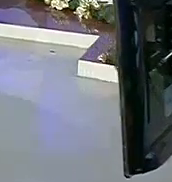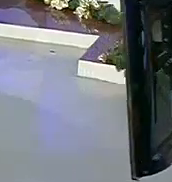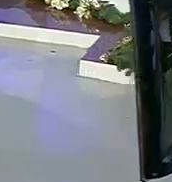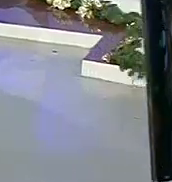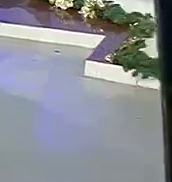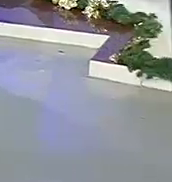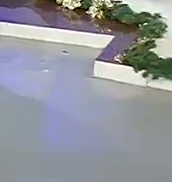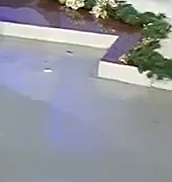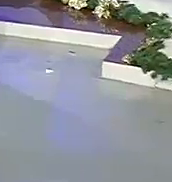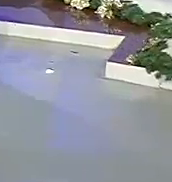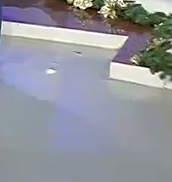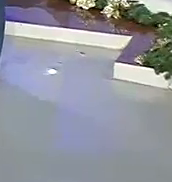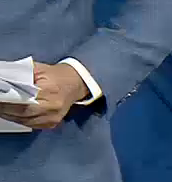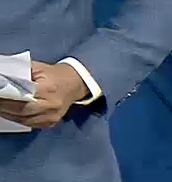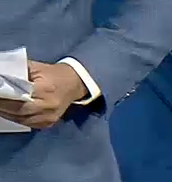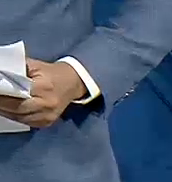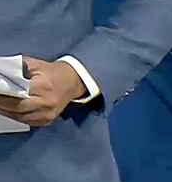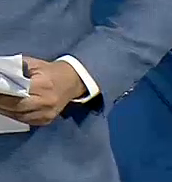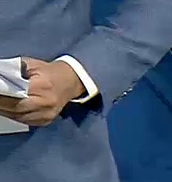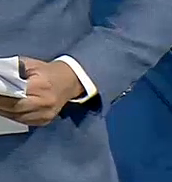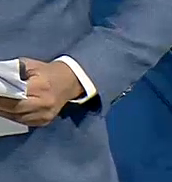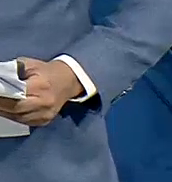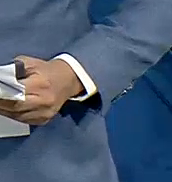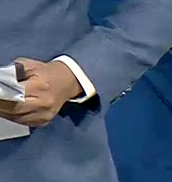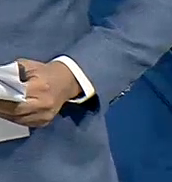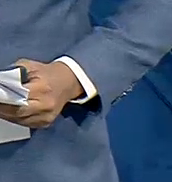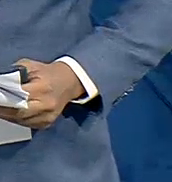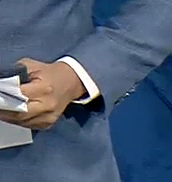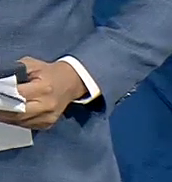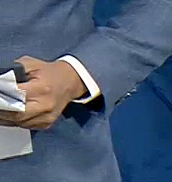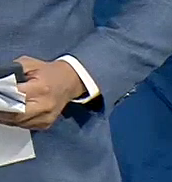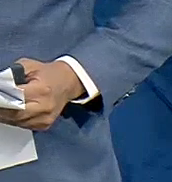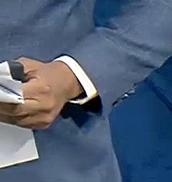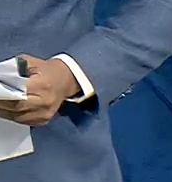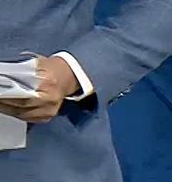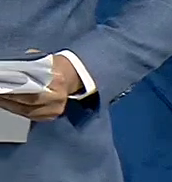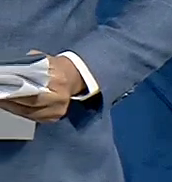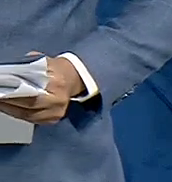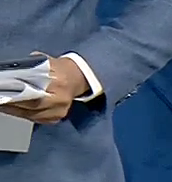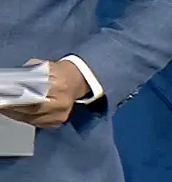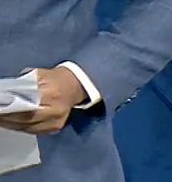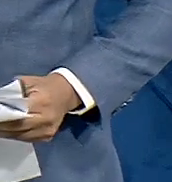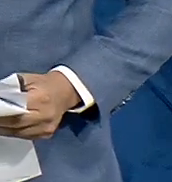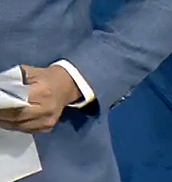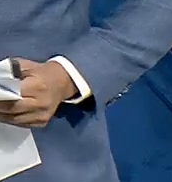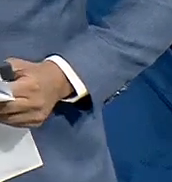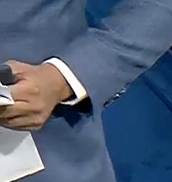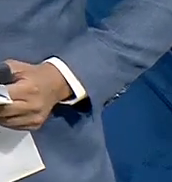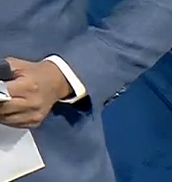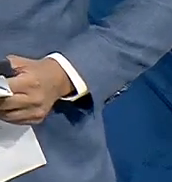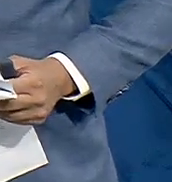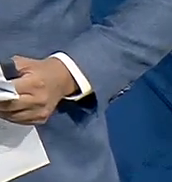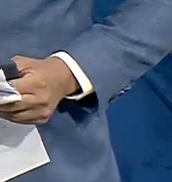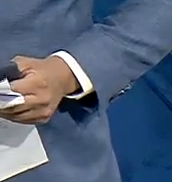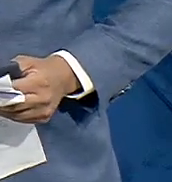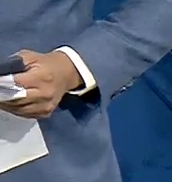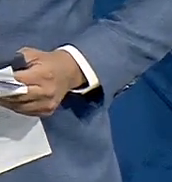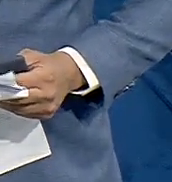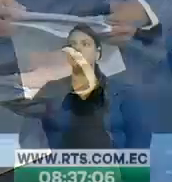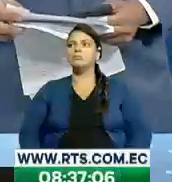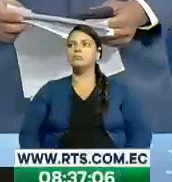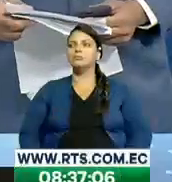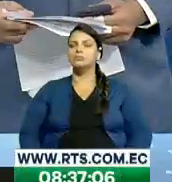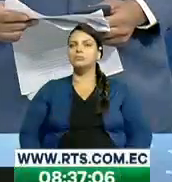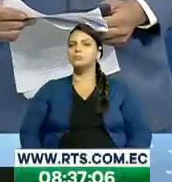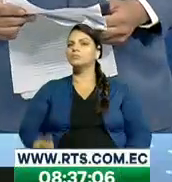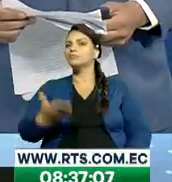Retornamos, amables televidentes, gracias por dispensarnos con su sintonía y nuevamente vamos a entrar en contacto esta vez con nuestra compañera y amiga